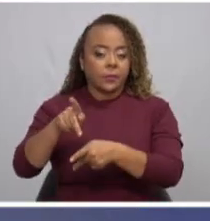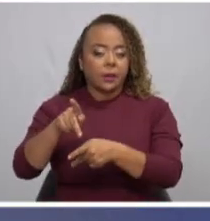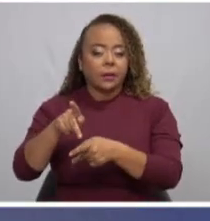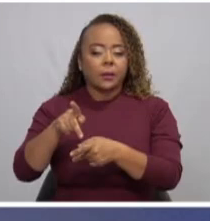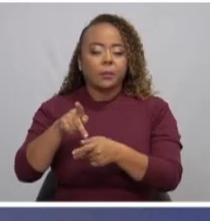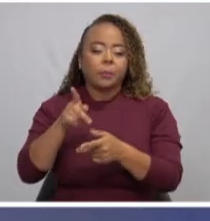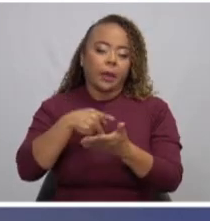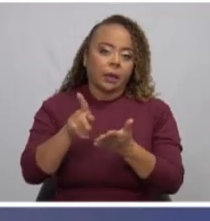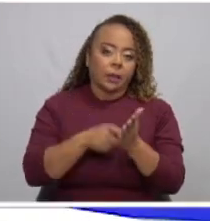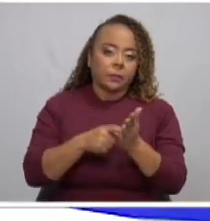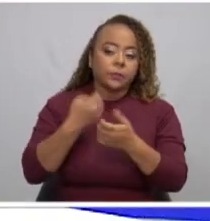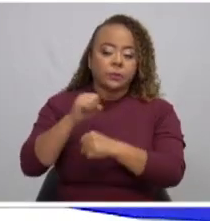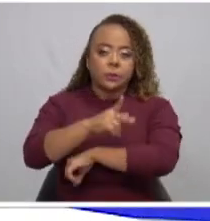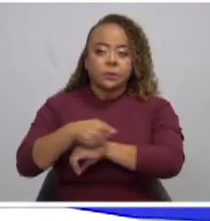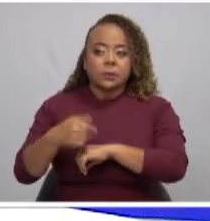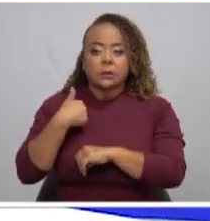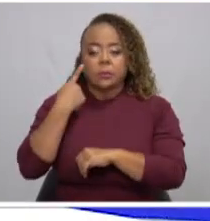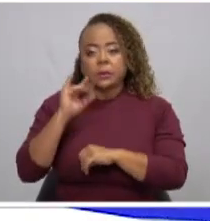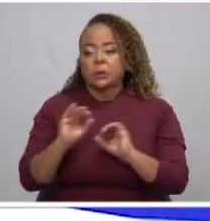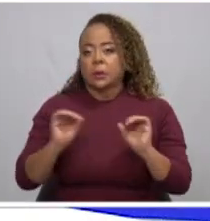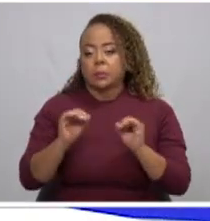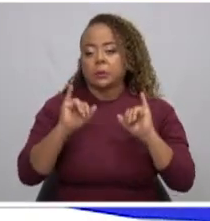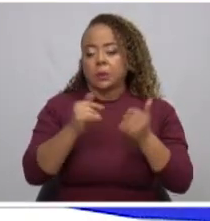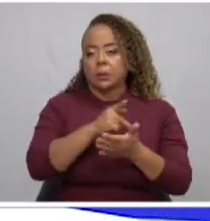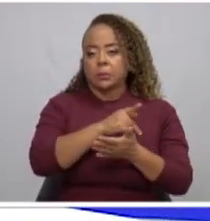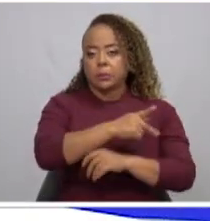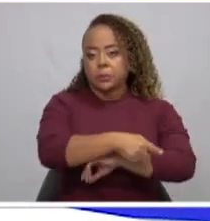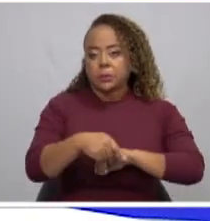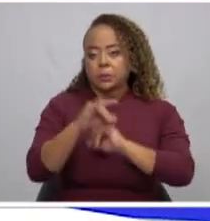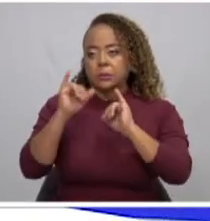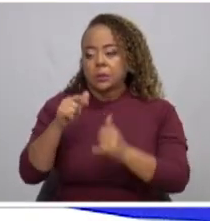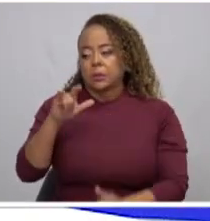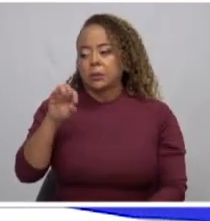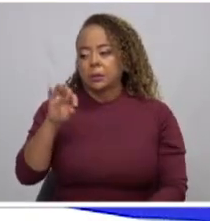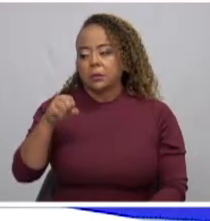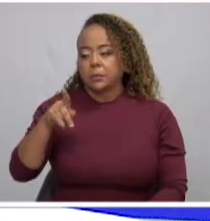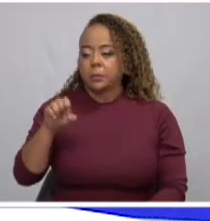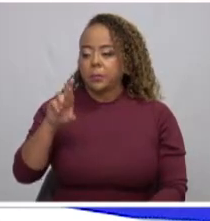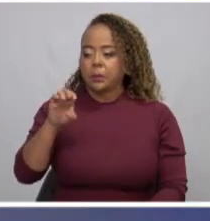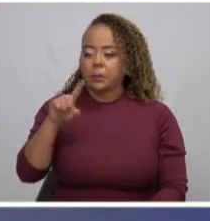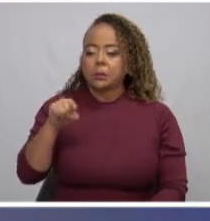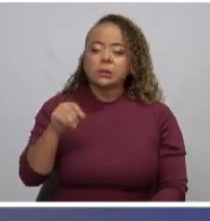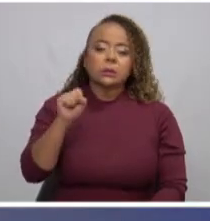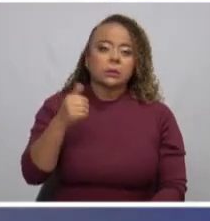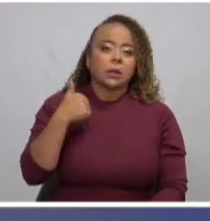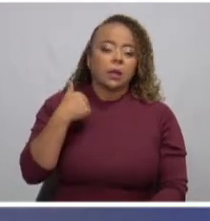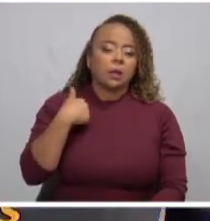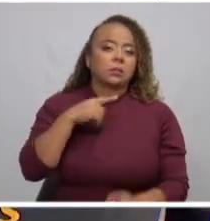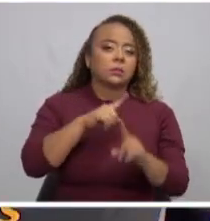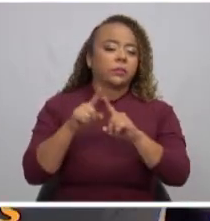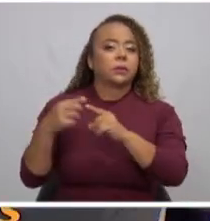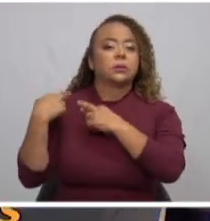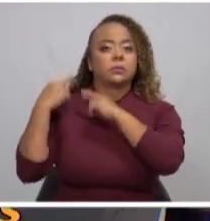equipo que lo que tiene de parecido nada más es que juega en la provincia de puntaarenas y que juega en elito Pérez Sí hay hay una serie de